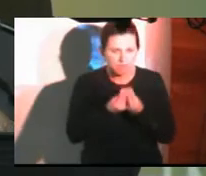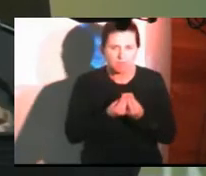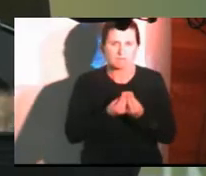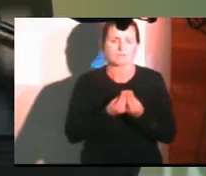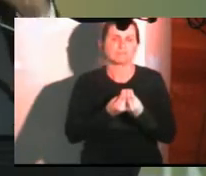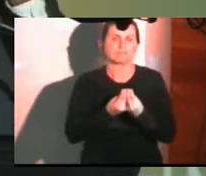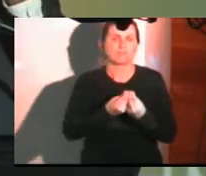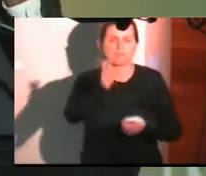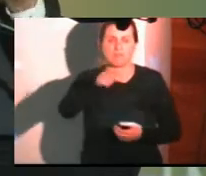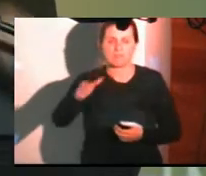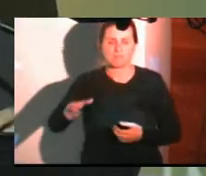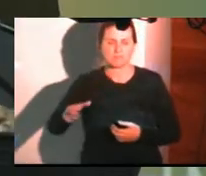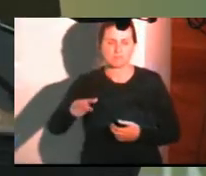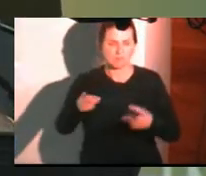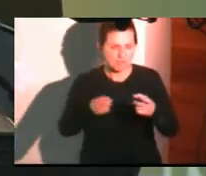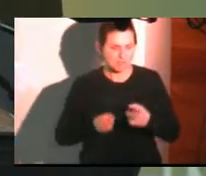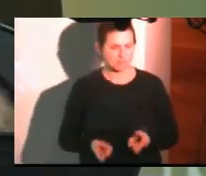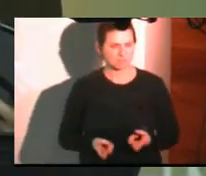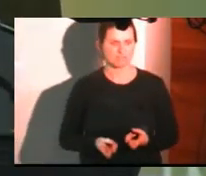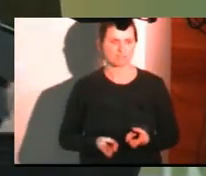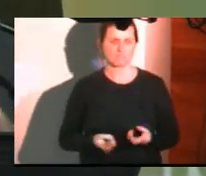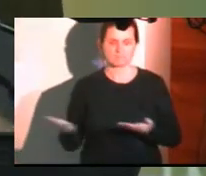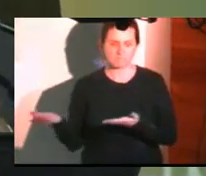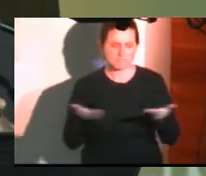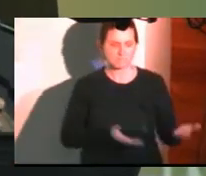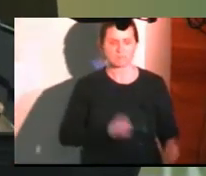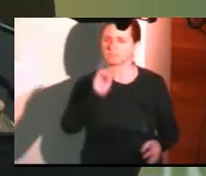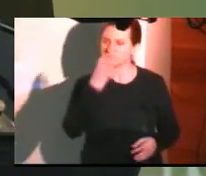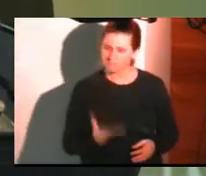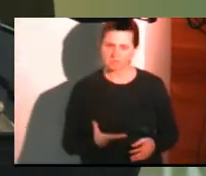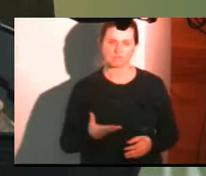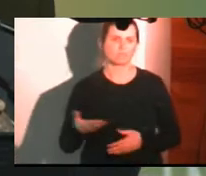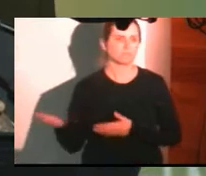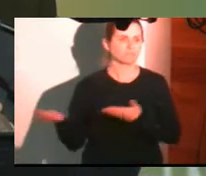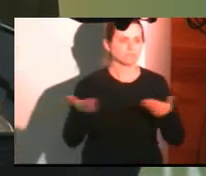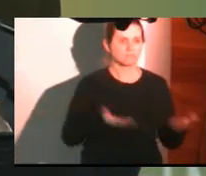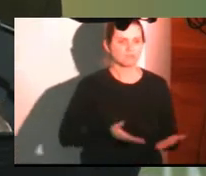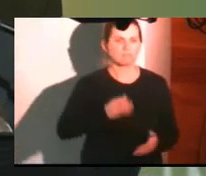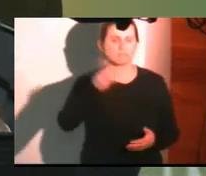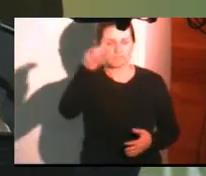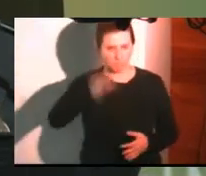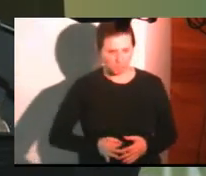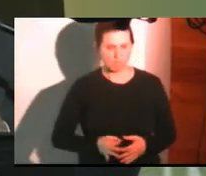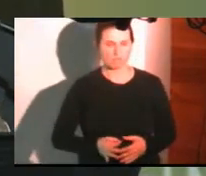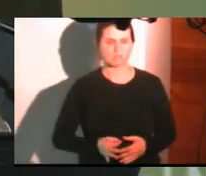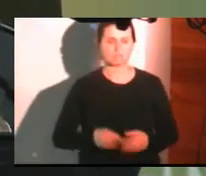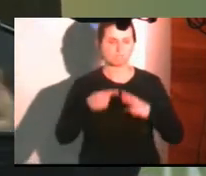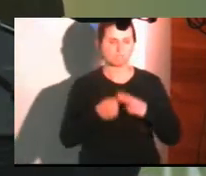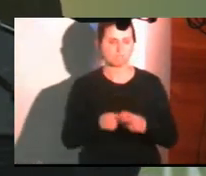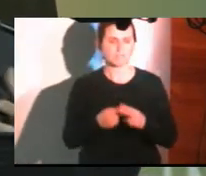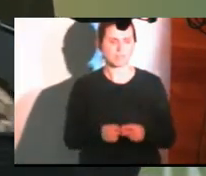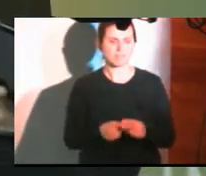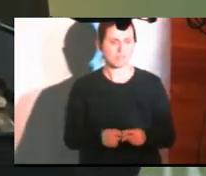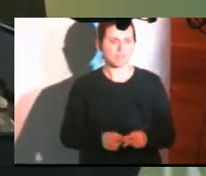mejores servicios del Estado a partir del buen uso de la tecnología.